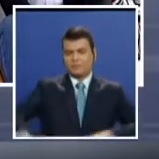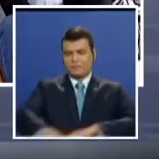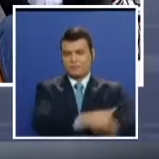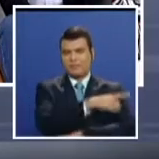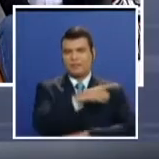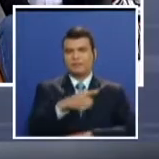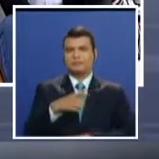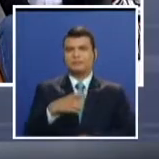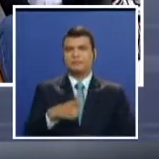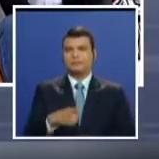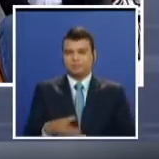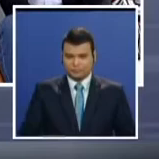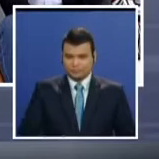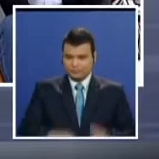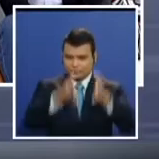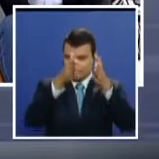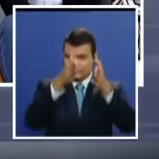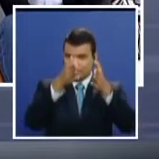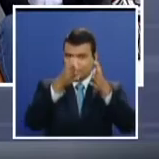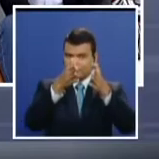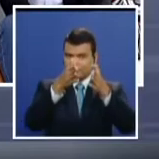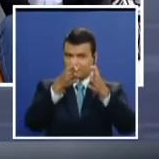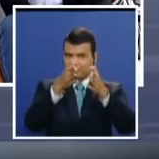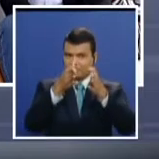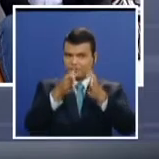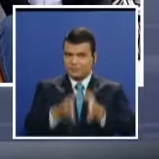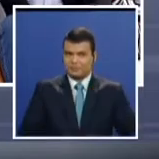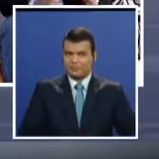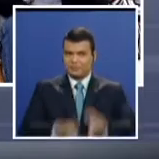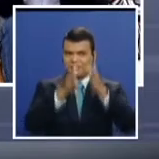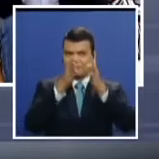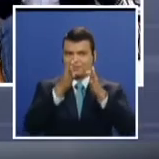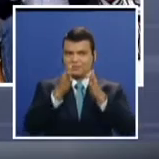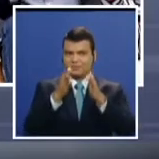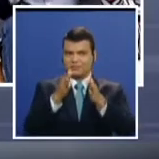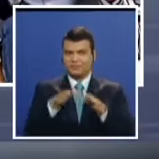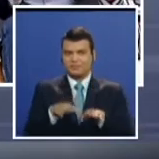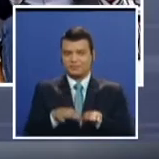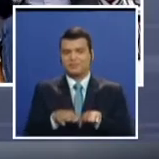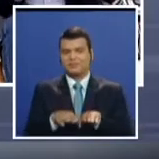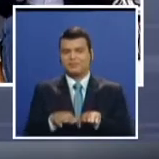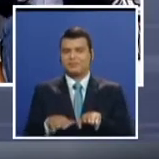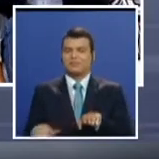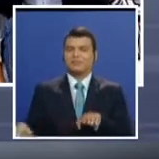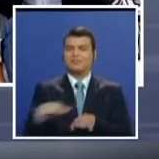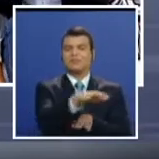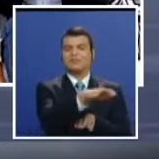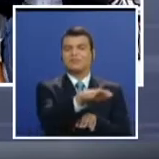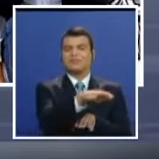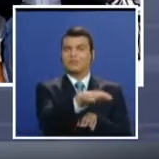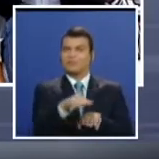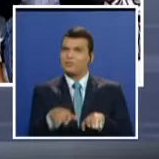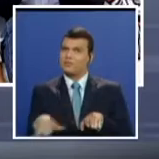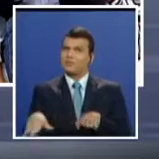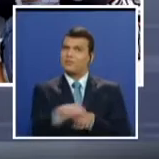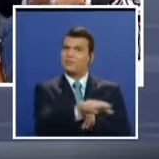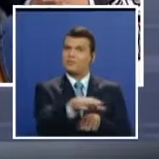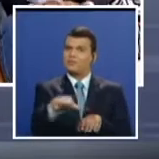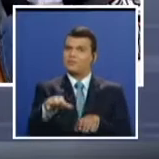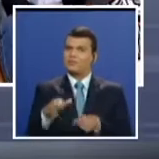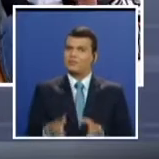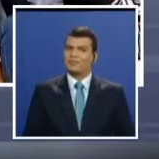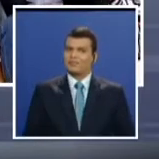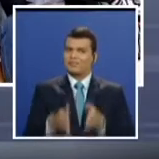van las dos líneas continuas si no se puede pasar cuando uno va en la línea continua por tanto